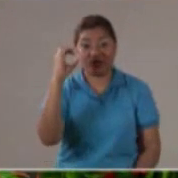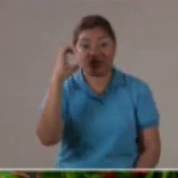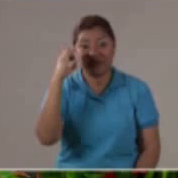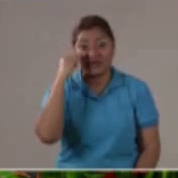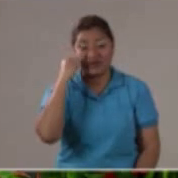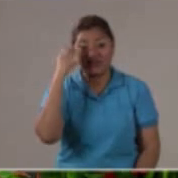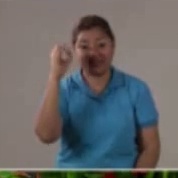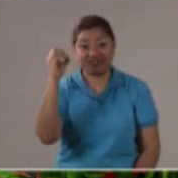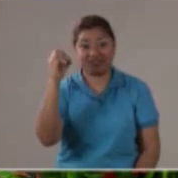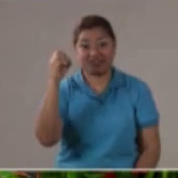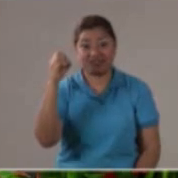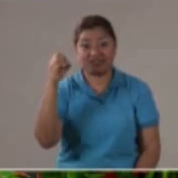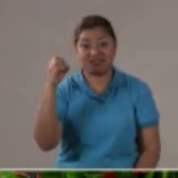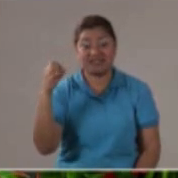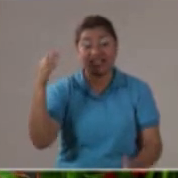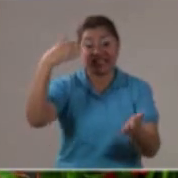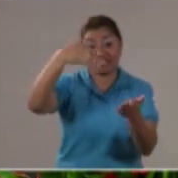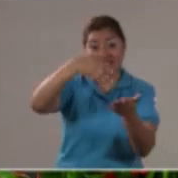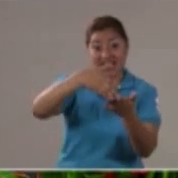caía sobre él.